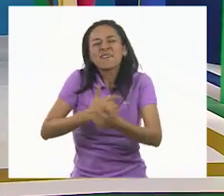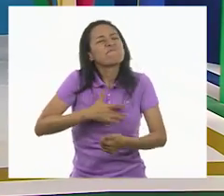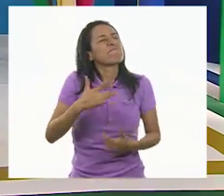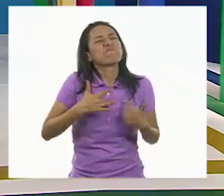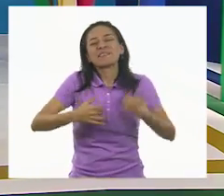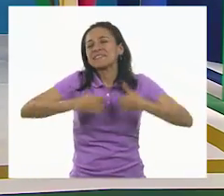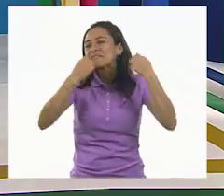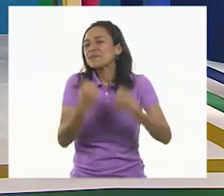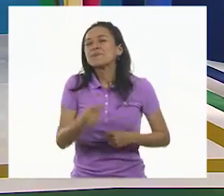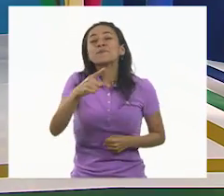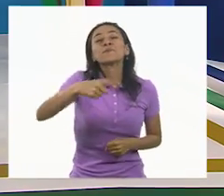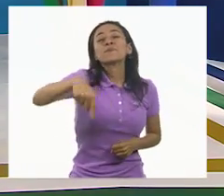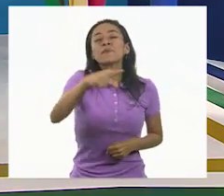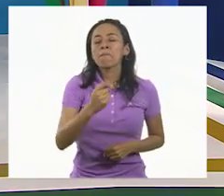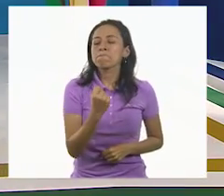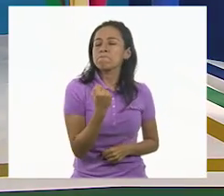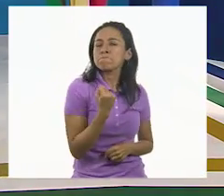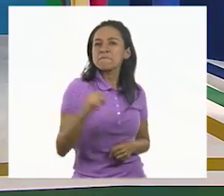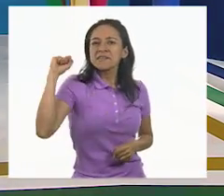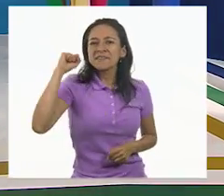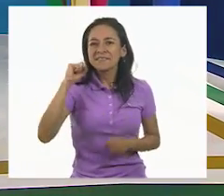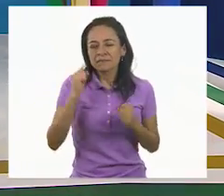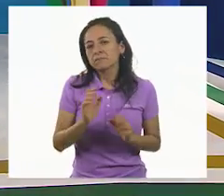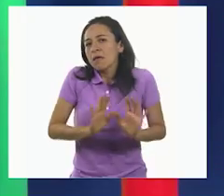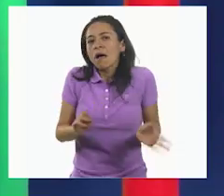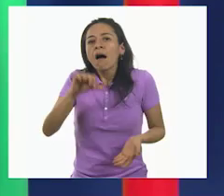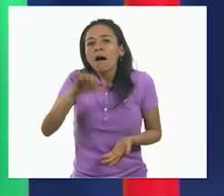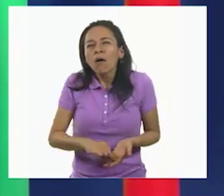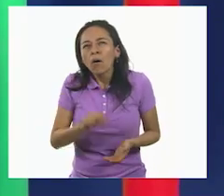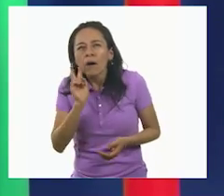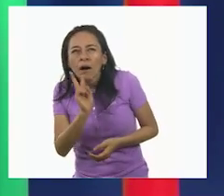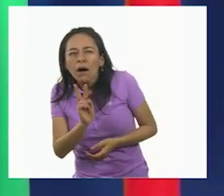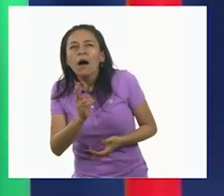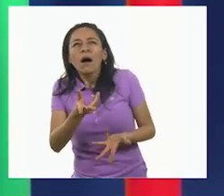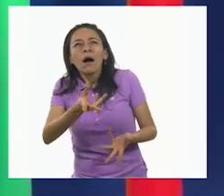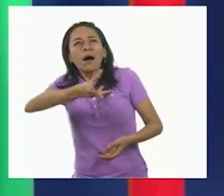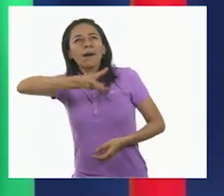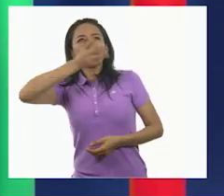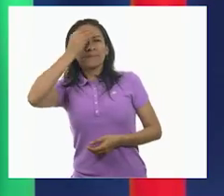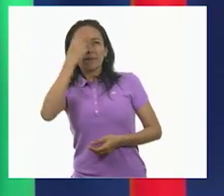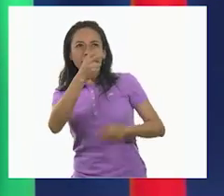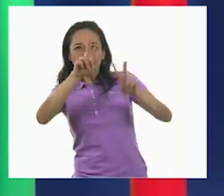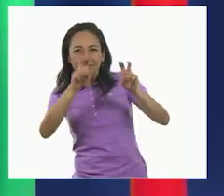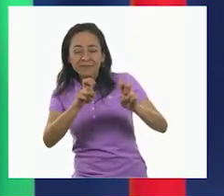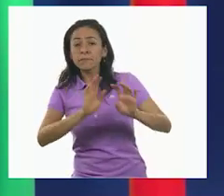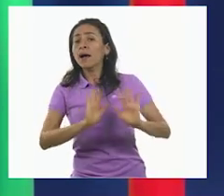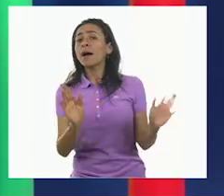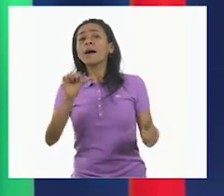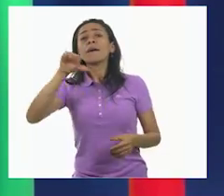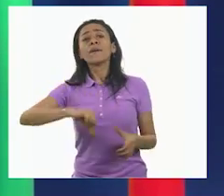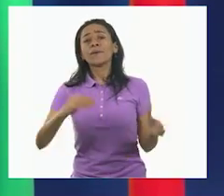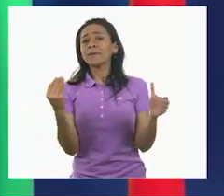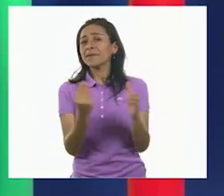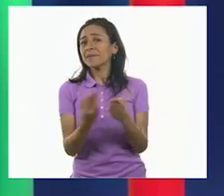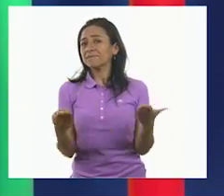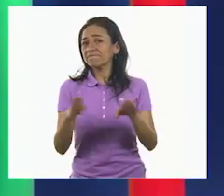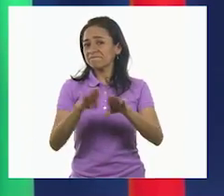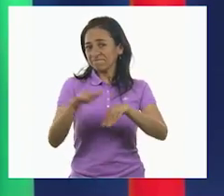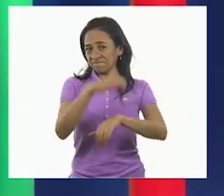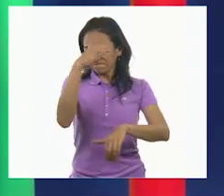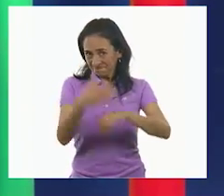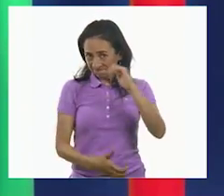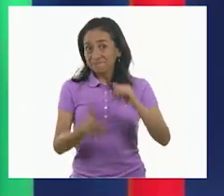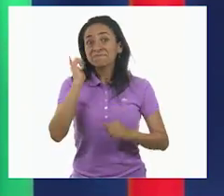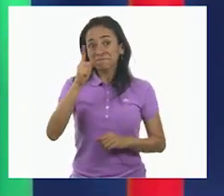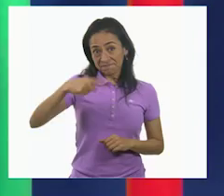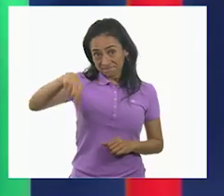habilidad, porque finalmente pudieron ya hoy ver este tema. Pues esa ha sido la clase de hoy, espero que les haya gustado. A mí me parece que es un